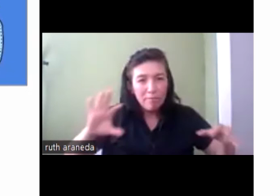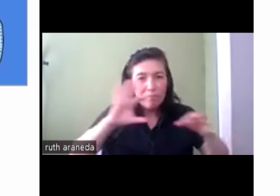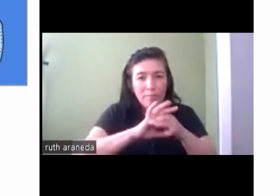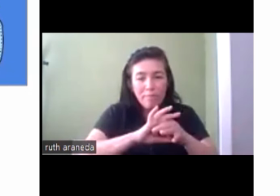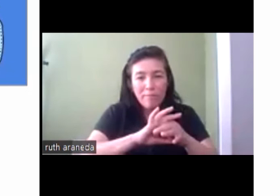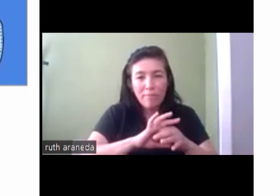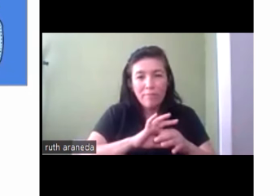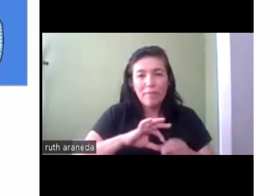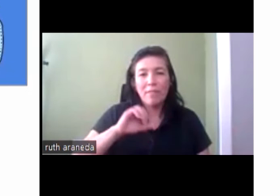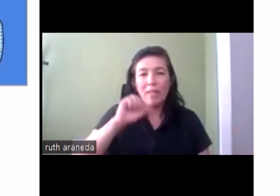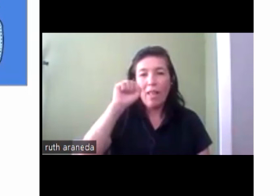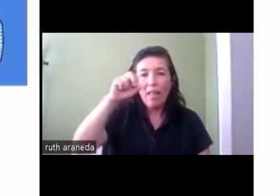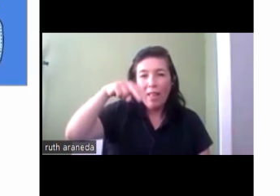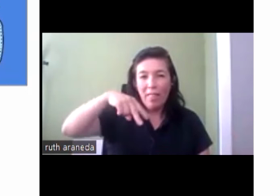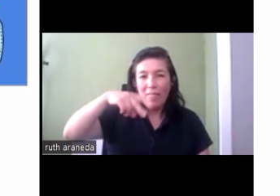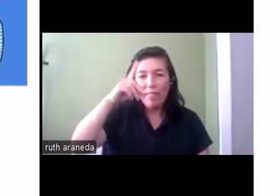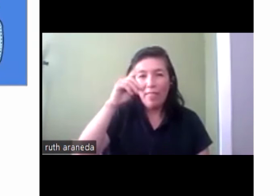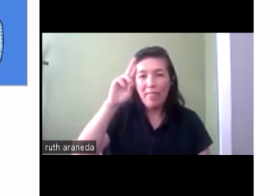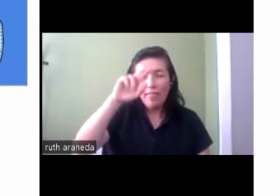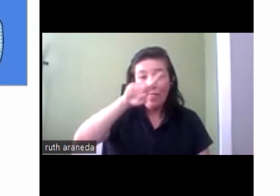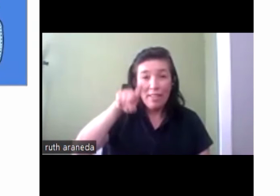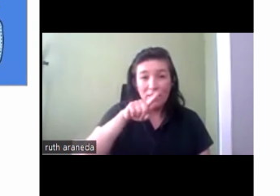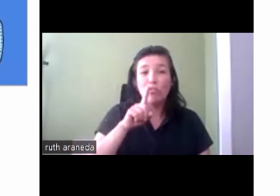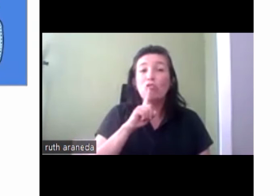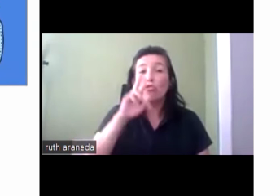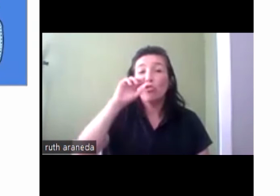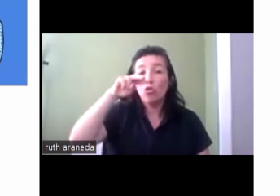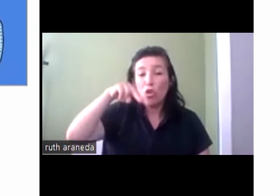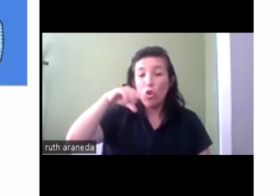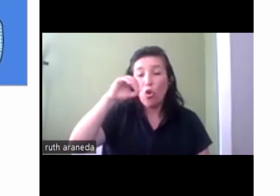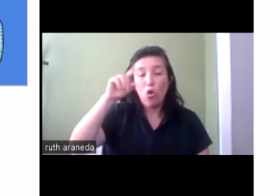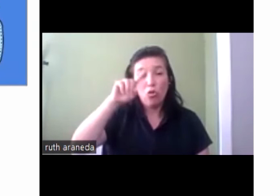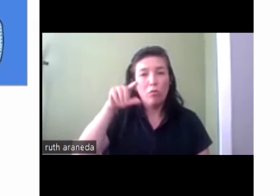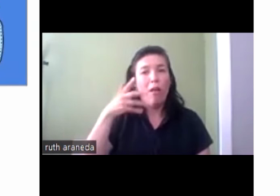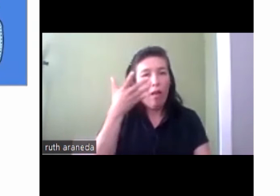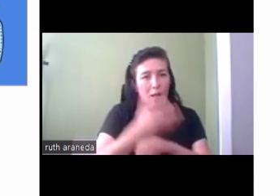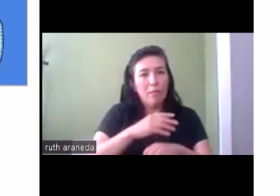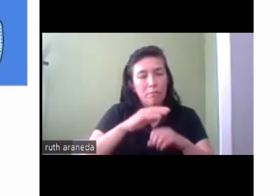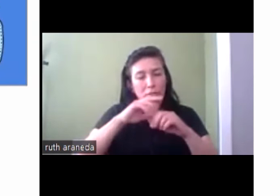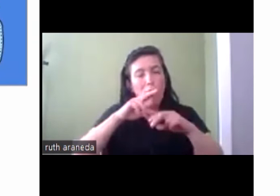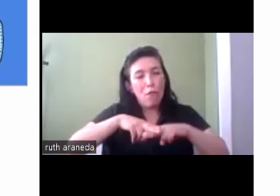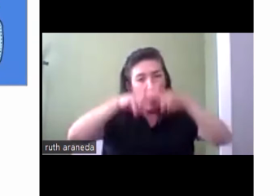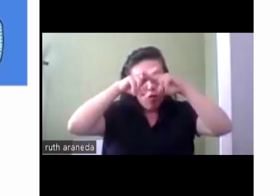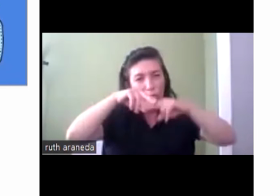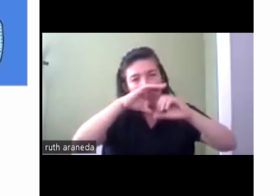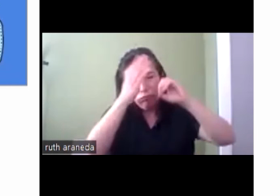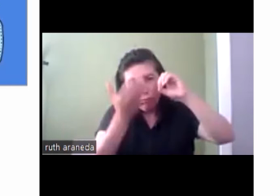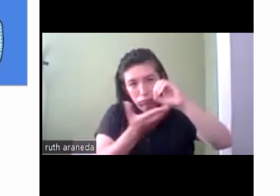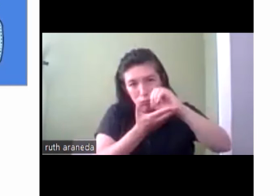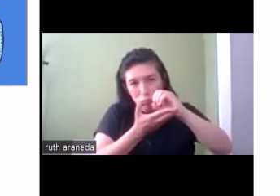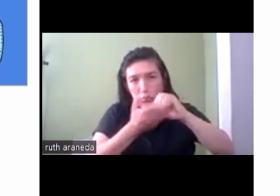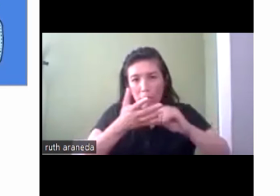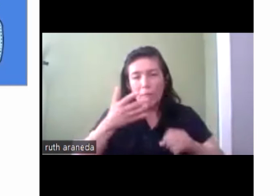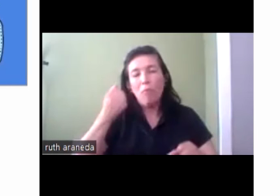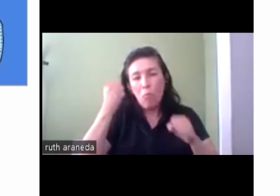Troncoso, que ya arqueología a otro nivel de envergadura, con otros recursos y que obviamente obtiene resultados mucho más